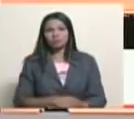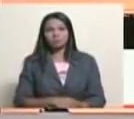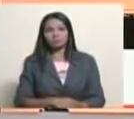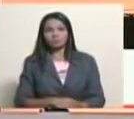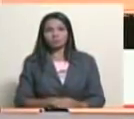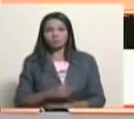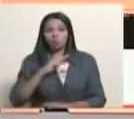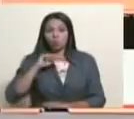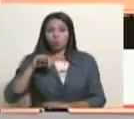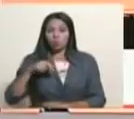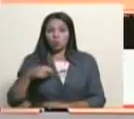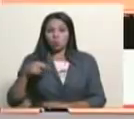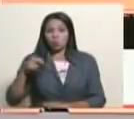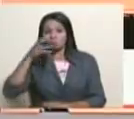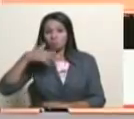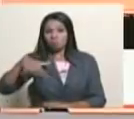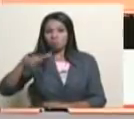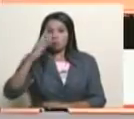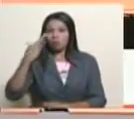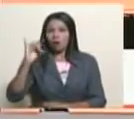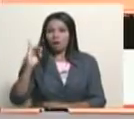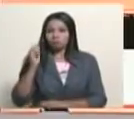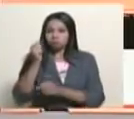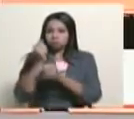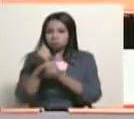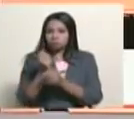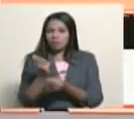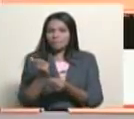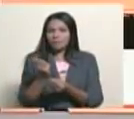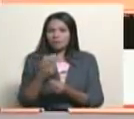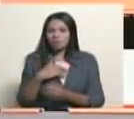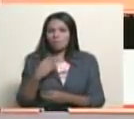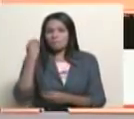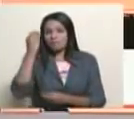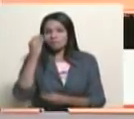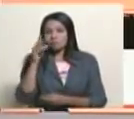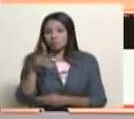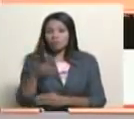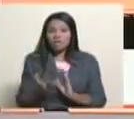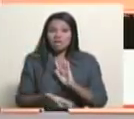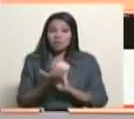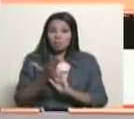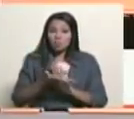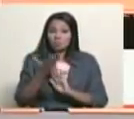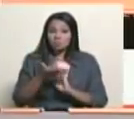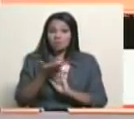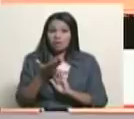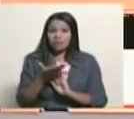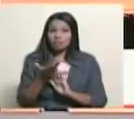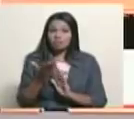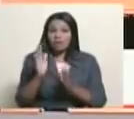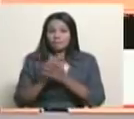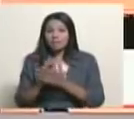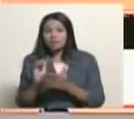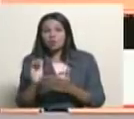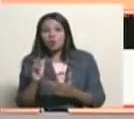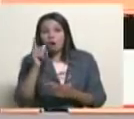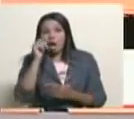Nuestro pueblo tiene una expectativa. Y creo que es muy importante, compañeros,